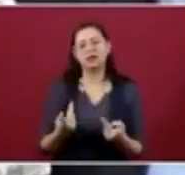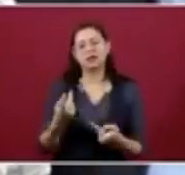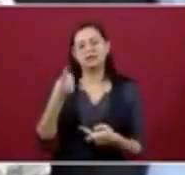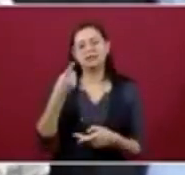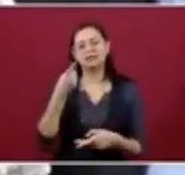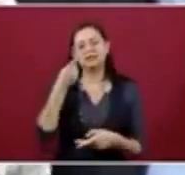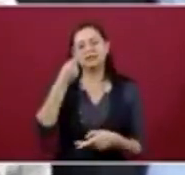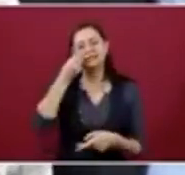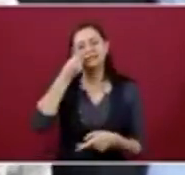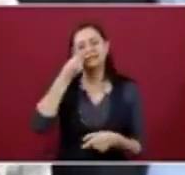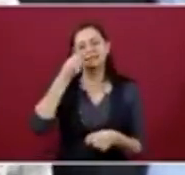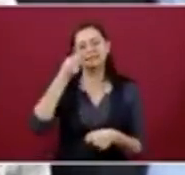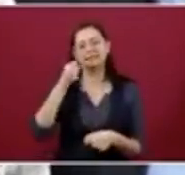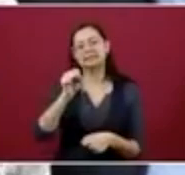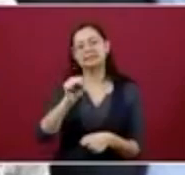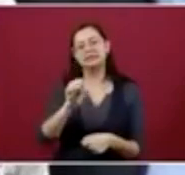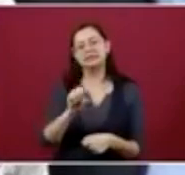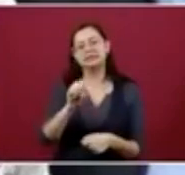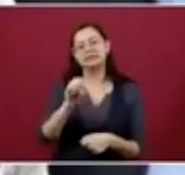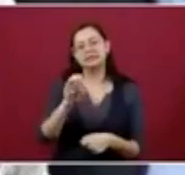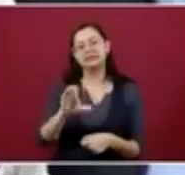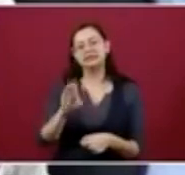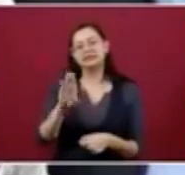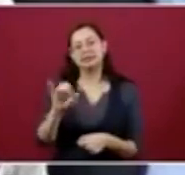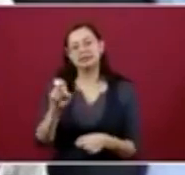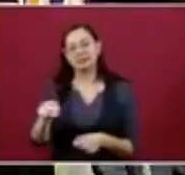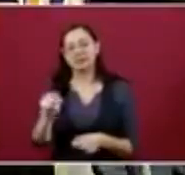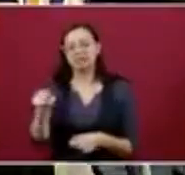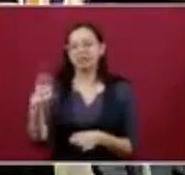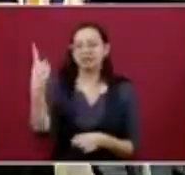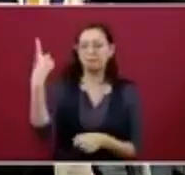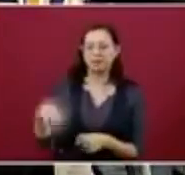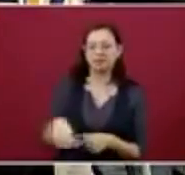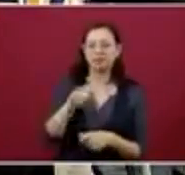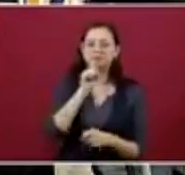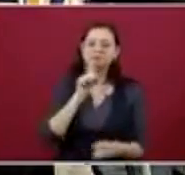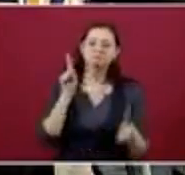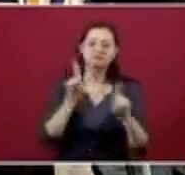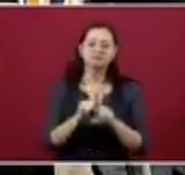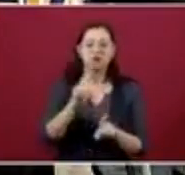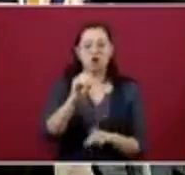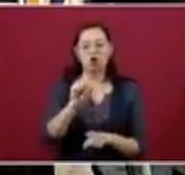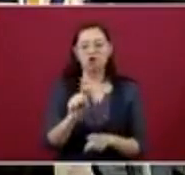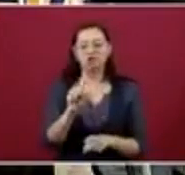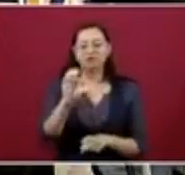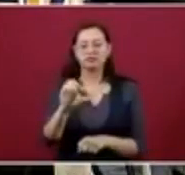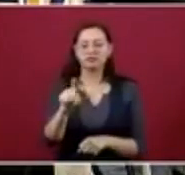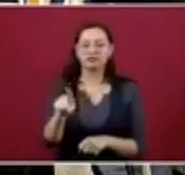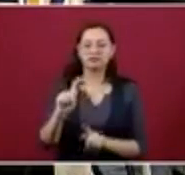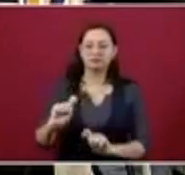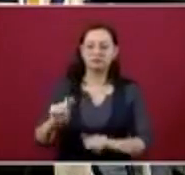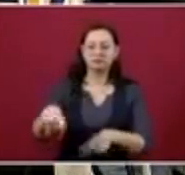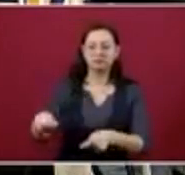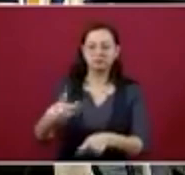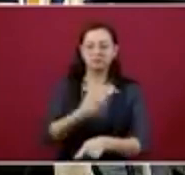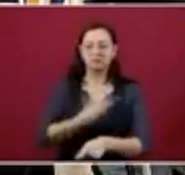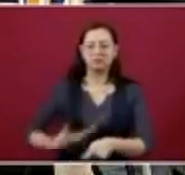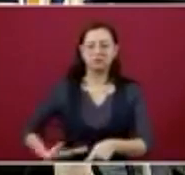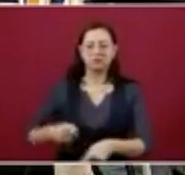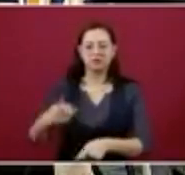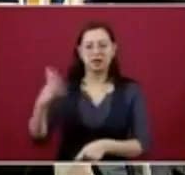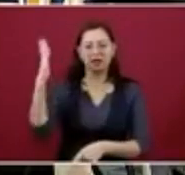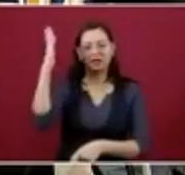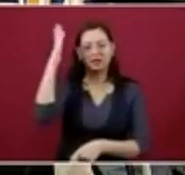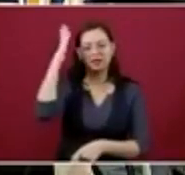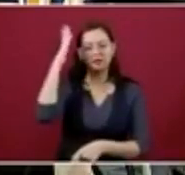nombró como responsable del programa de transferencia a organizaciones de la sociedad civil al presidente de una de las